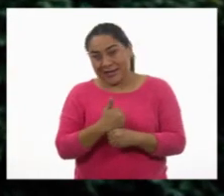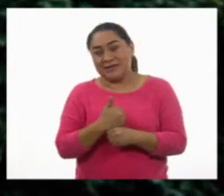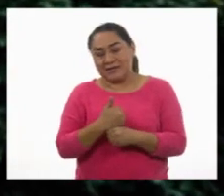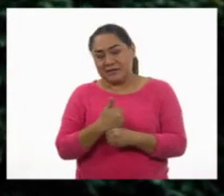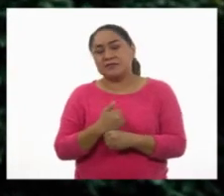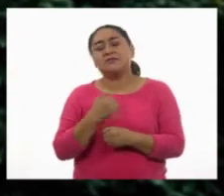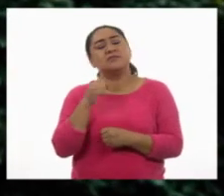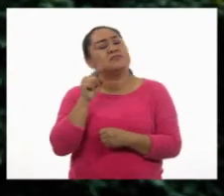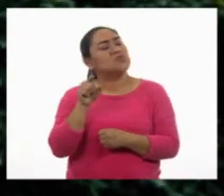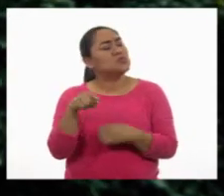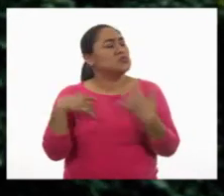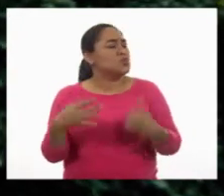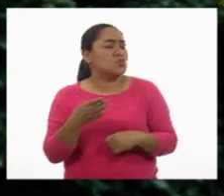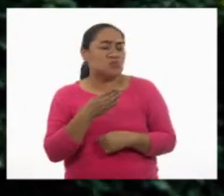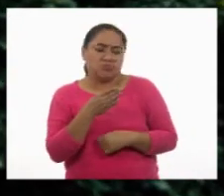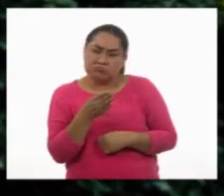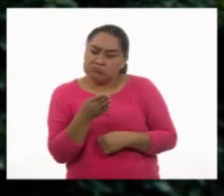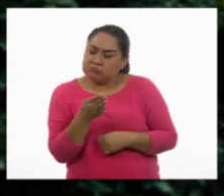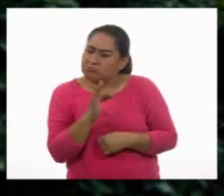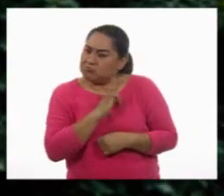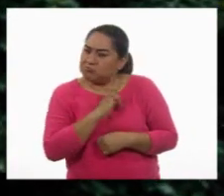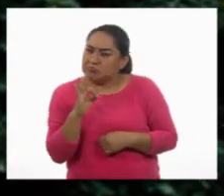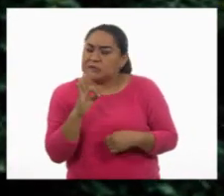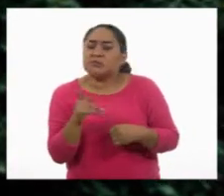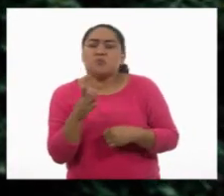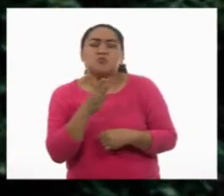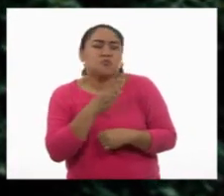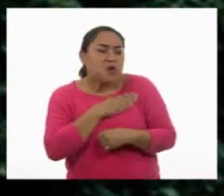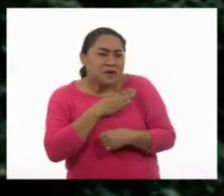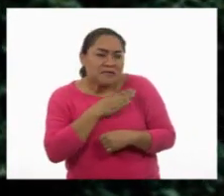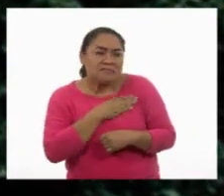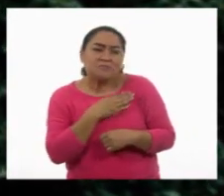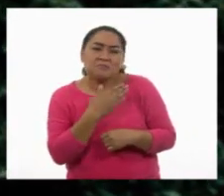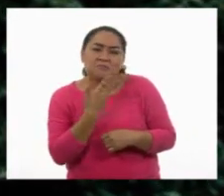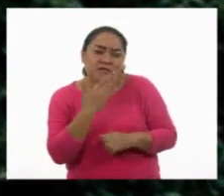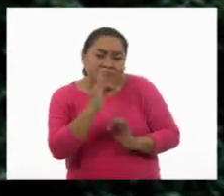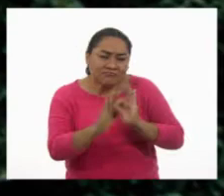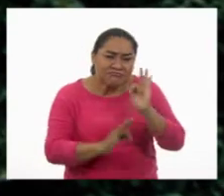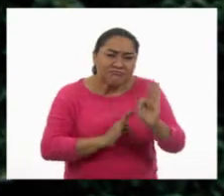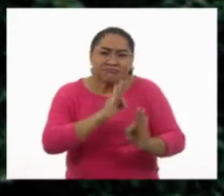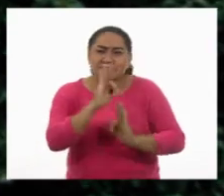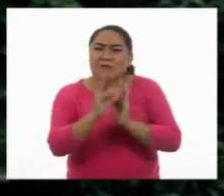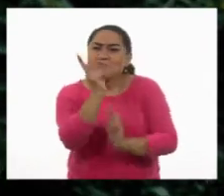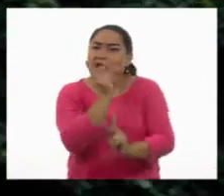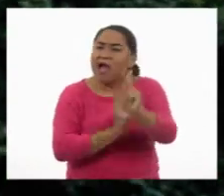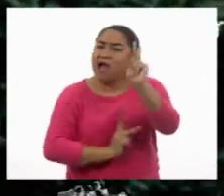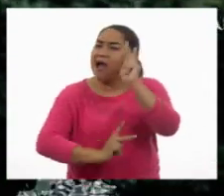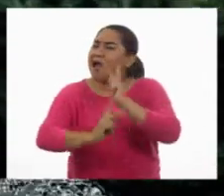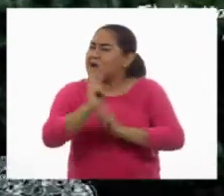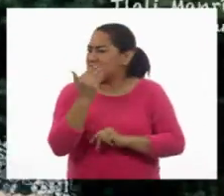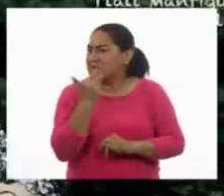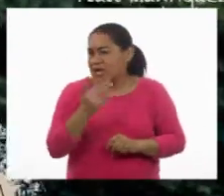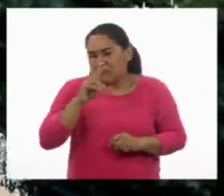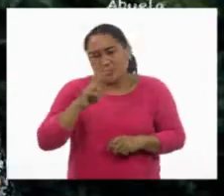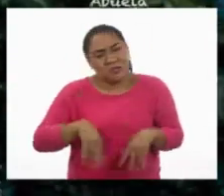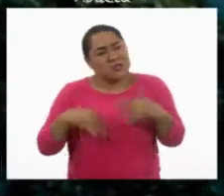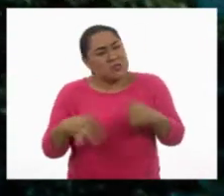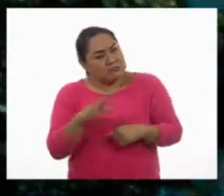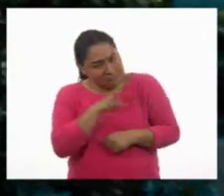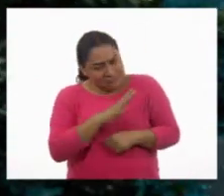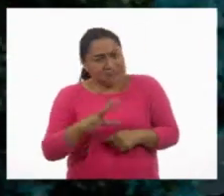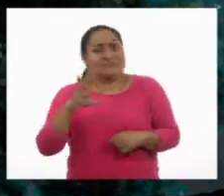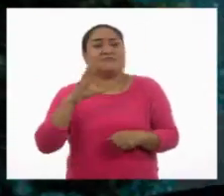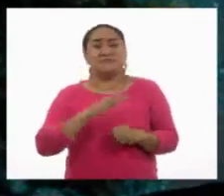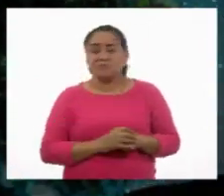es muy bueno para poder hablarle a las plantas. ¡De verdad! ¡En serio! Es increíble porque